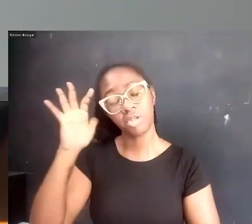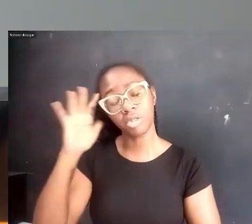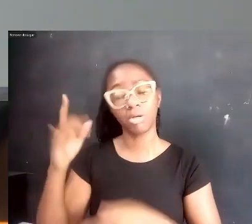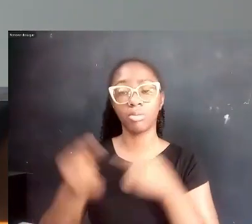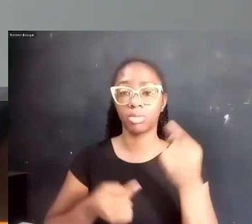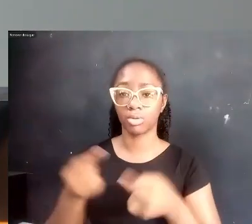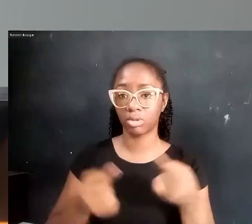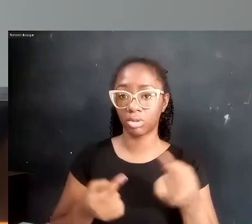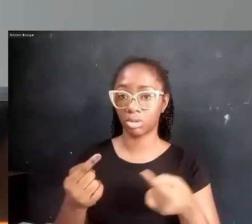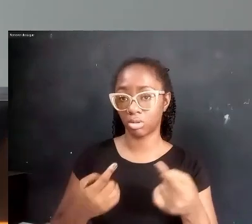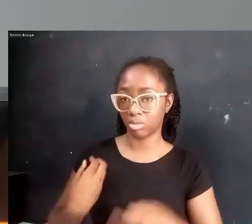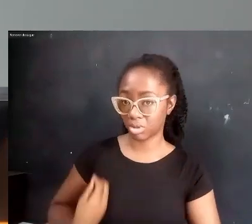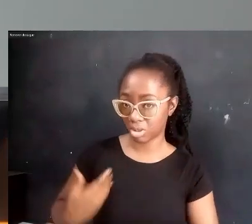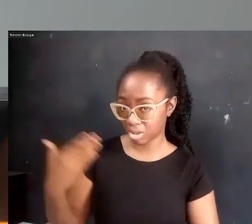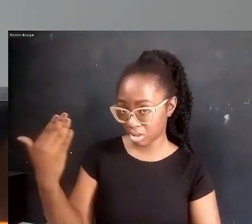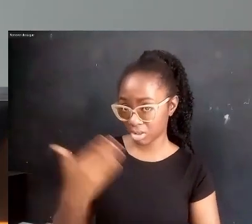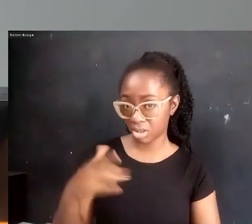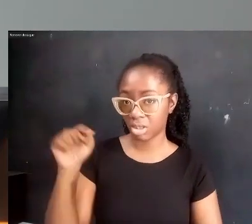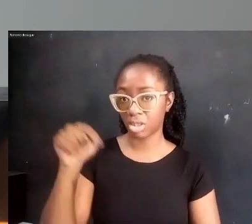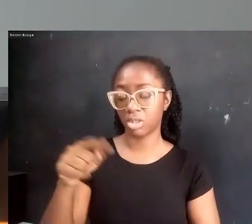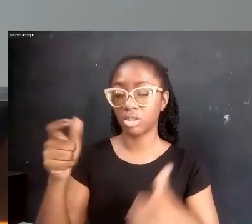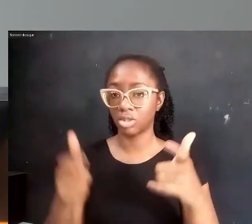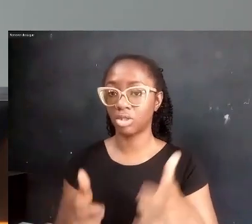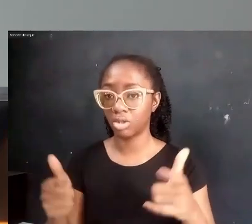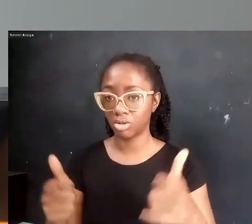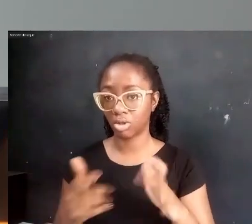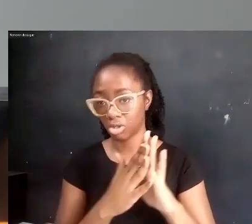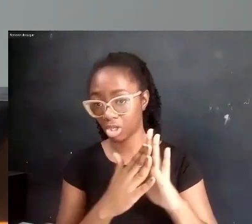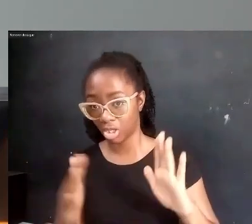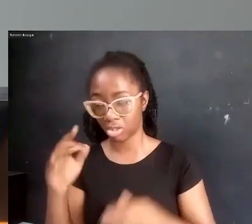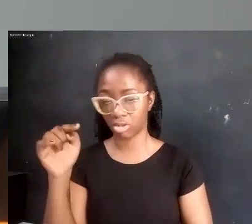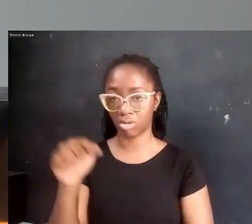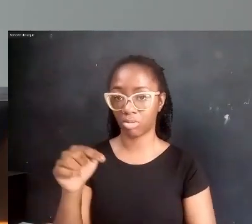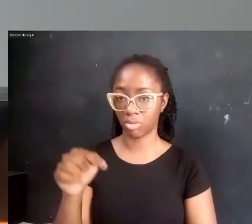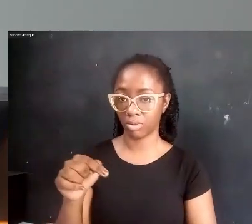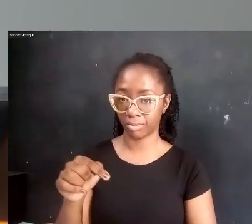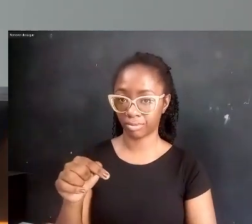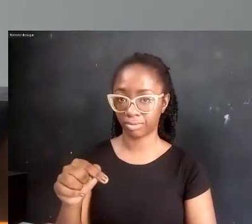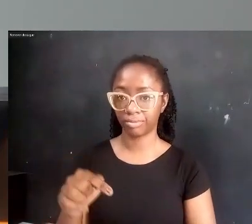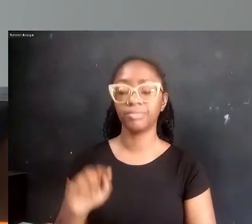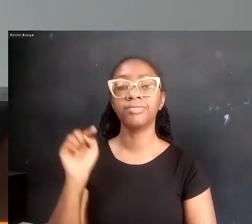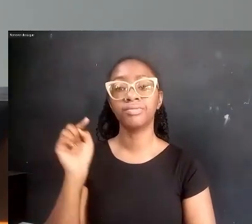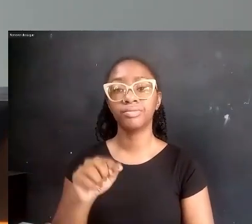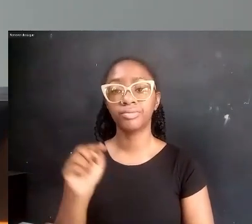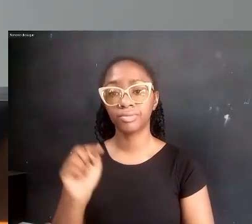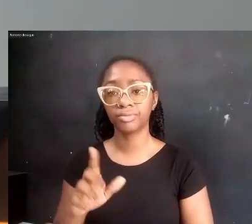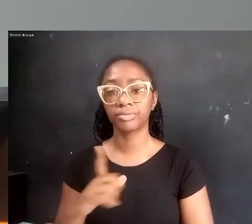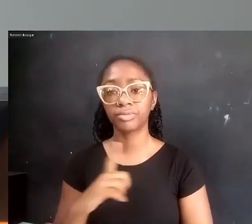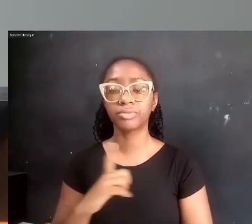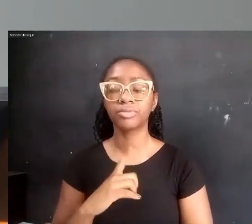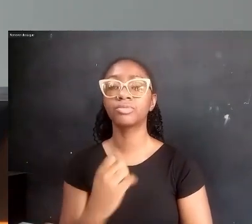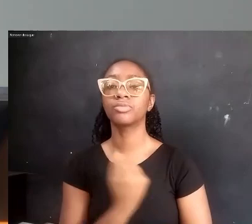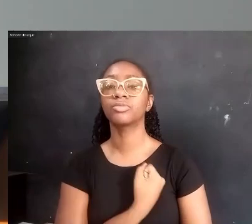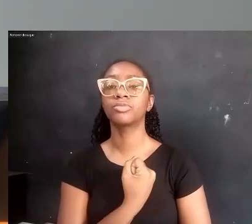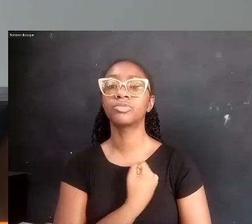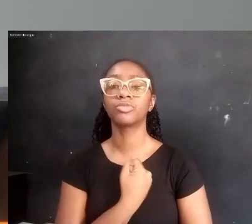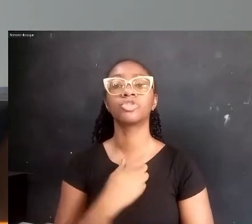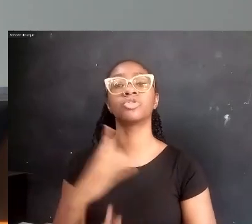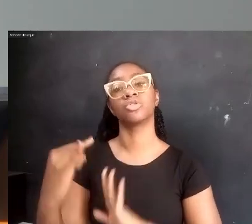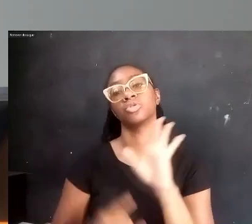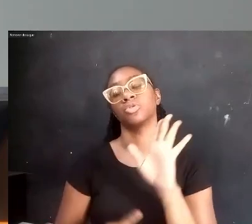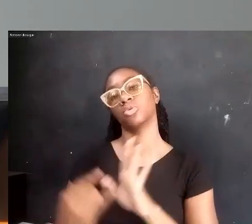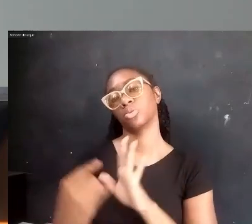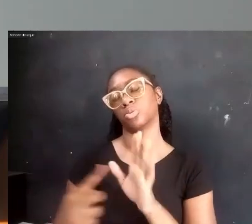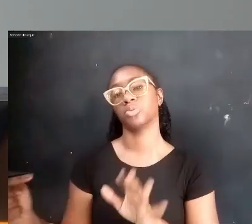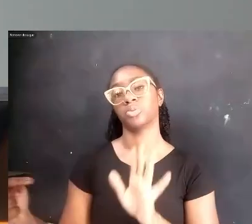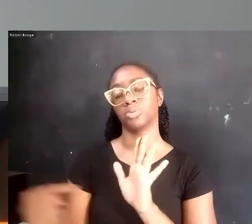pretende desembocar en un momento constitucional, en la creación de un nuevo documento constitucional.